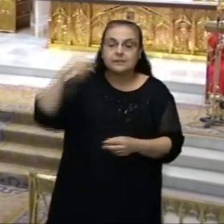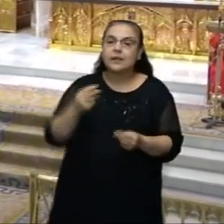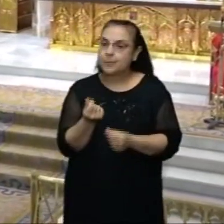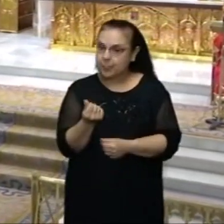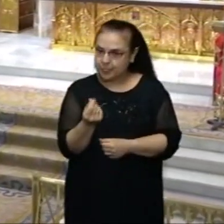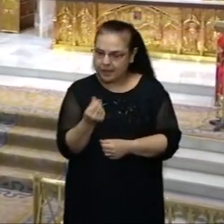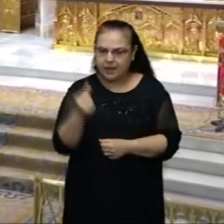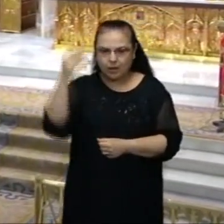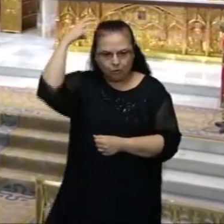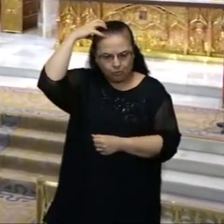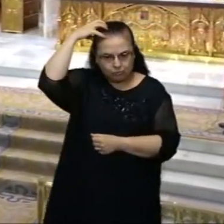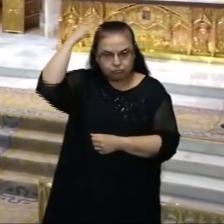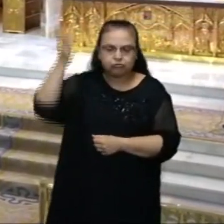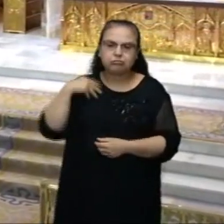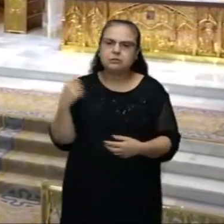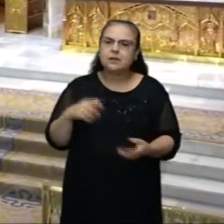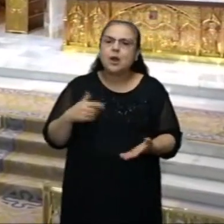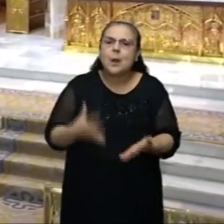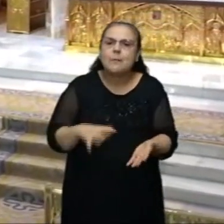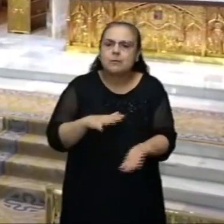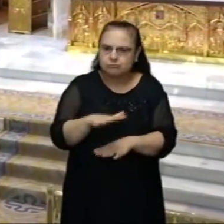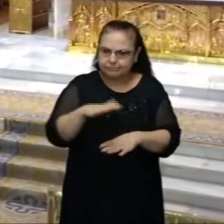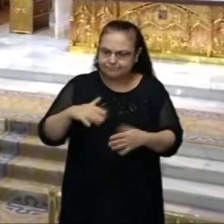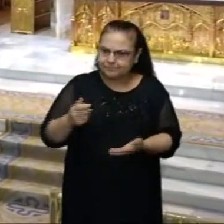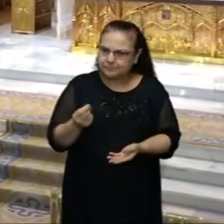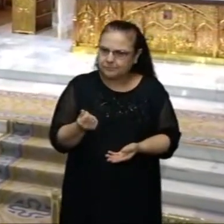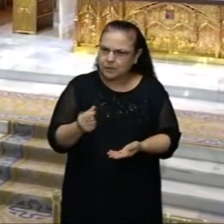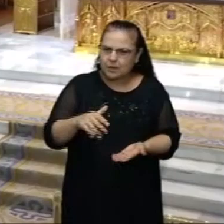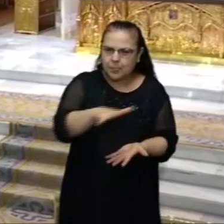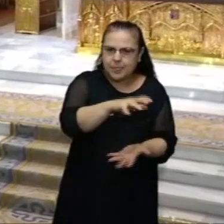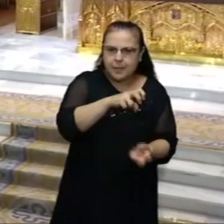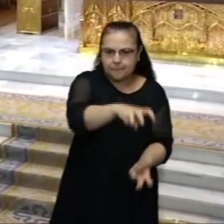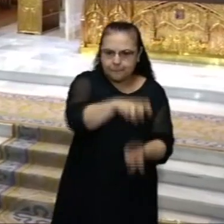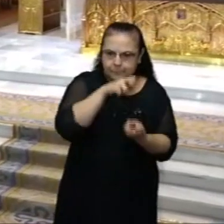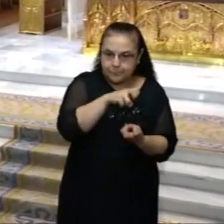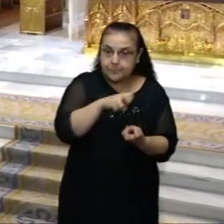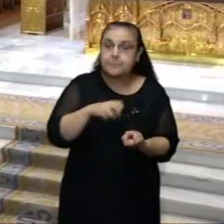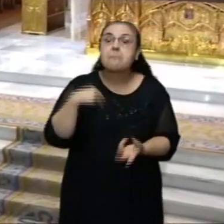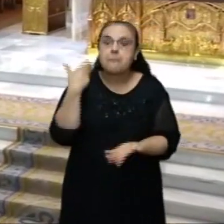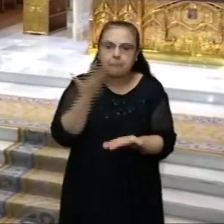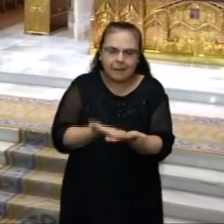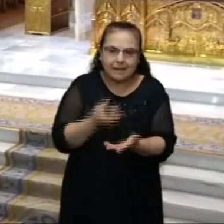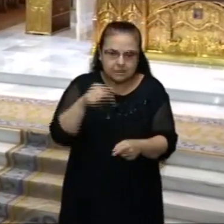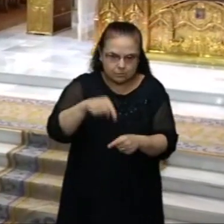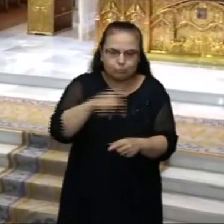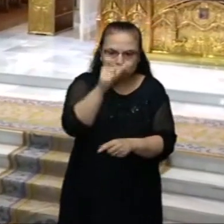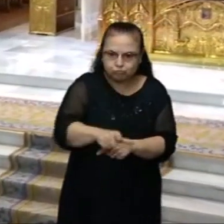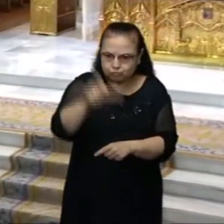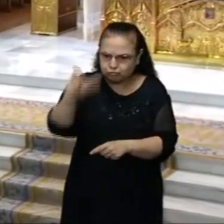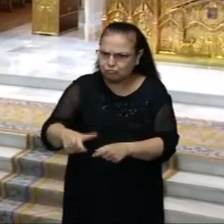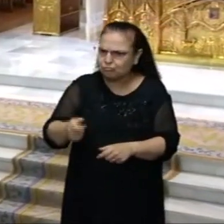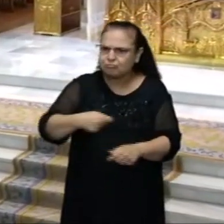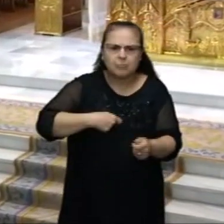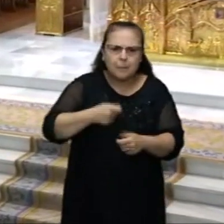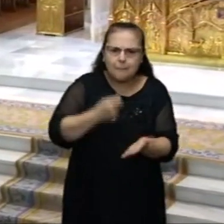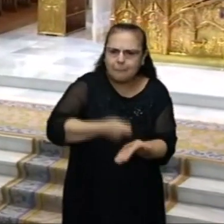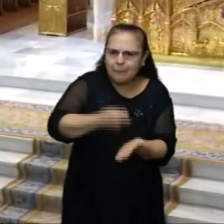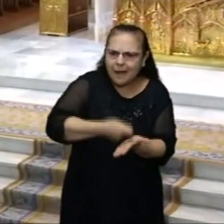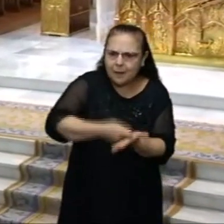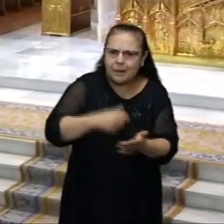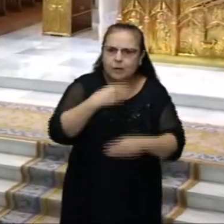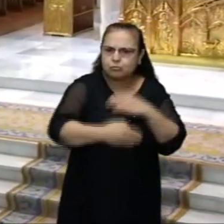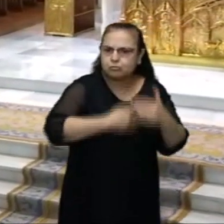procedentes de los tributos de Transeufratina. Páguense puntualmente a esos hombres los gastos sin ningún tipo de